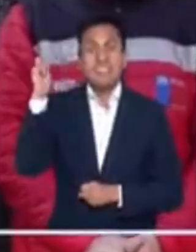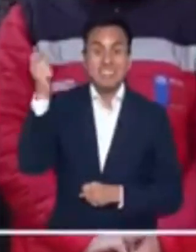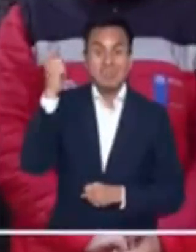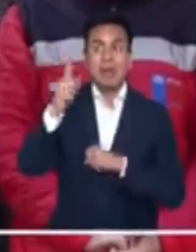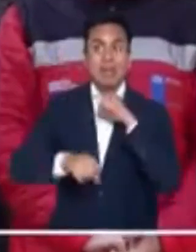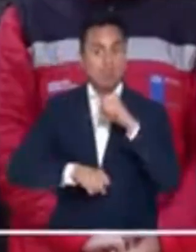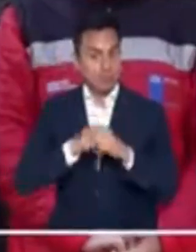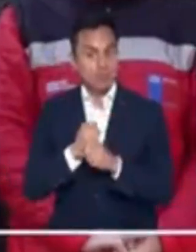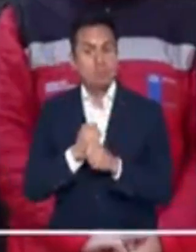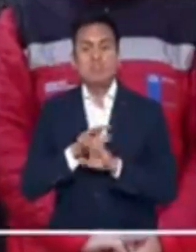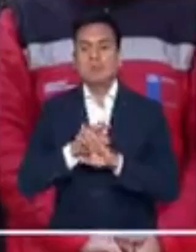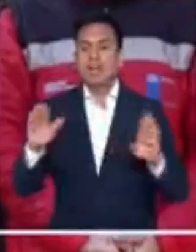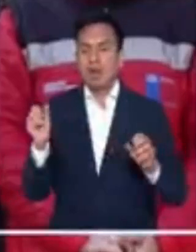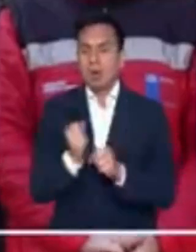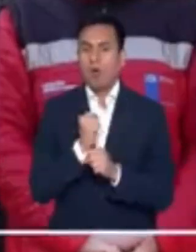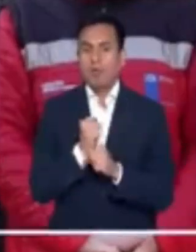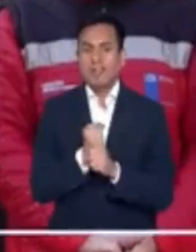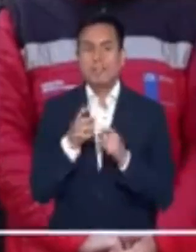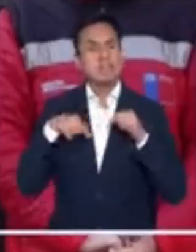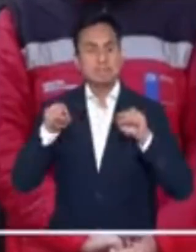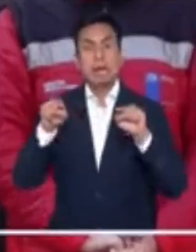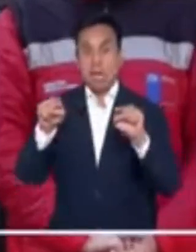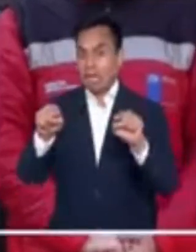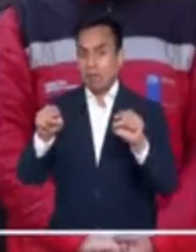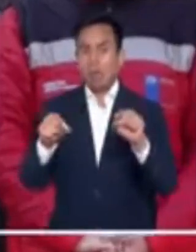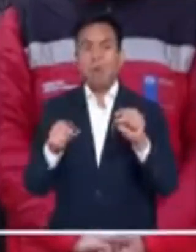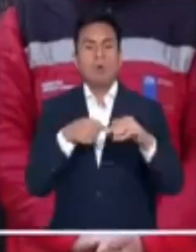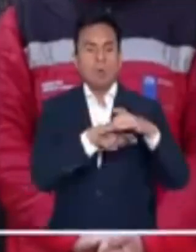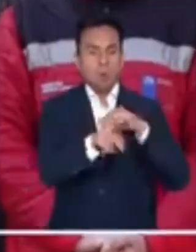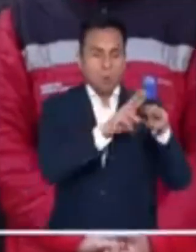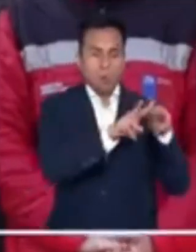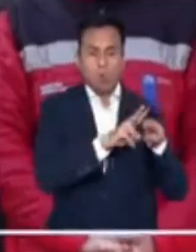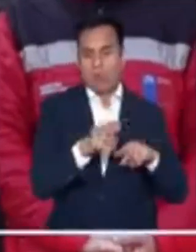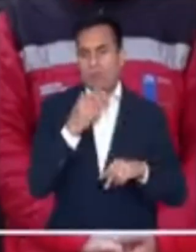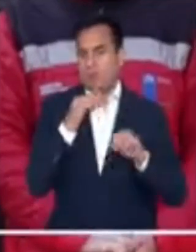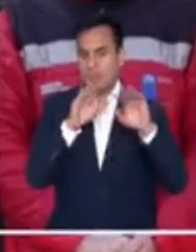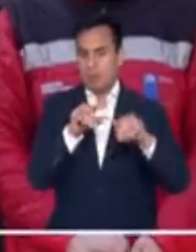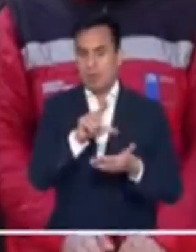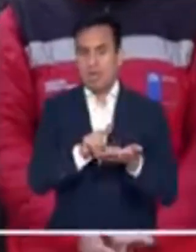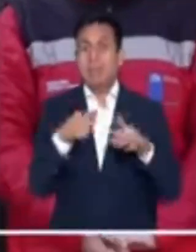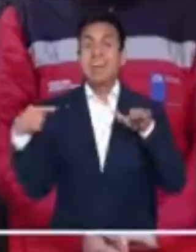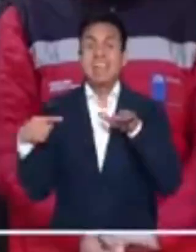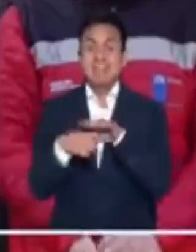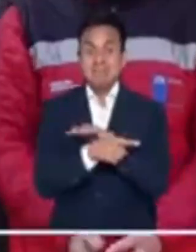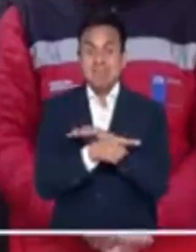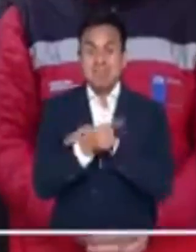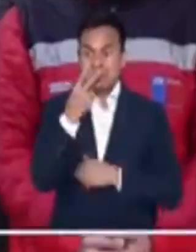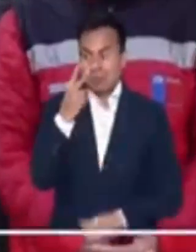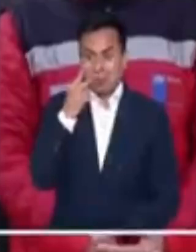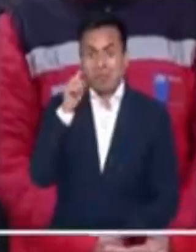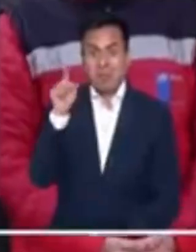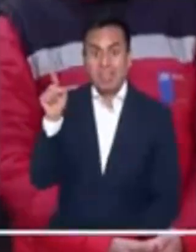del próximo año poder terminar las obras. Esto va en paralelo con otras intervenciones que están ocurriendo en esta misma zona. Metro está, ustedes pueden